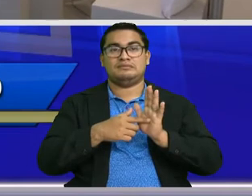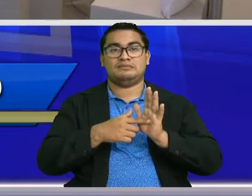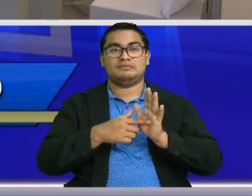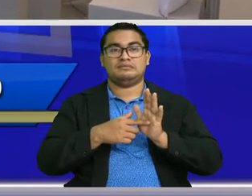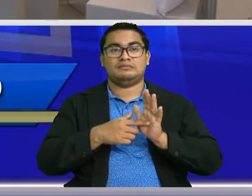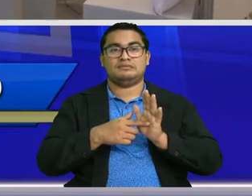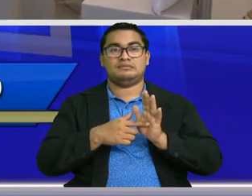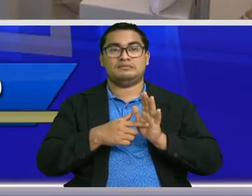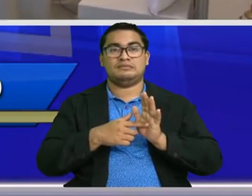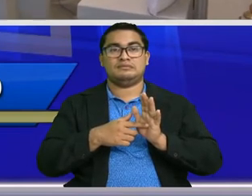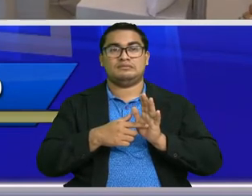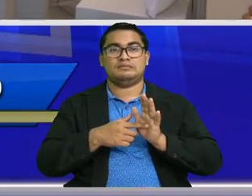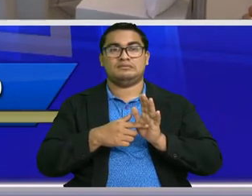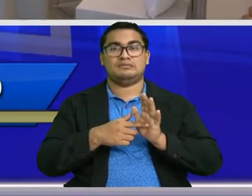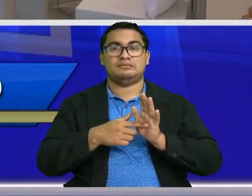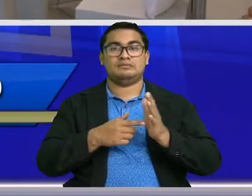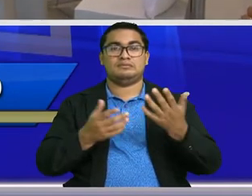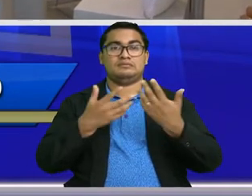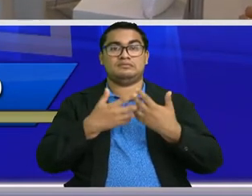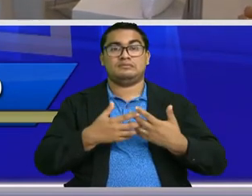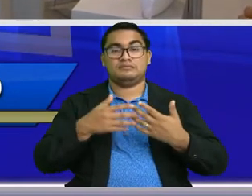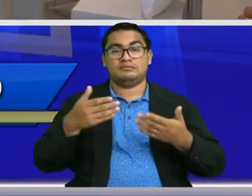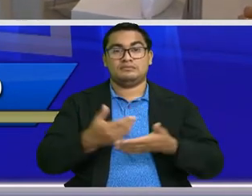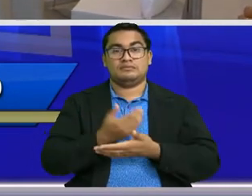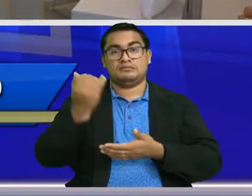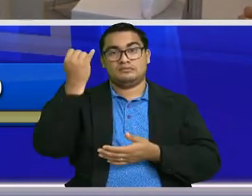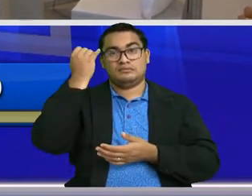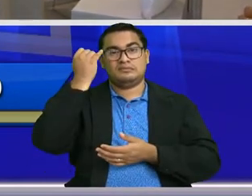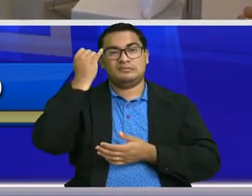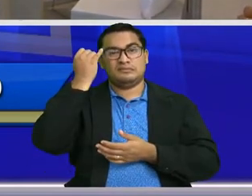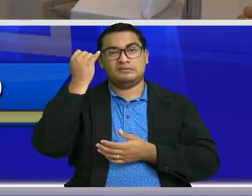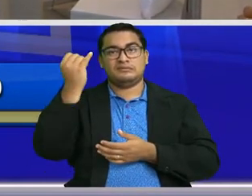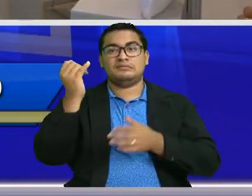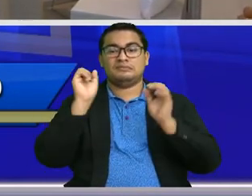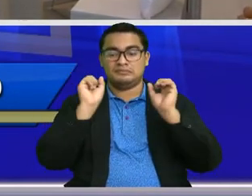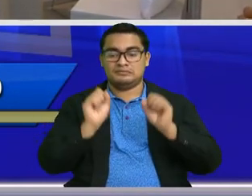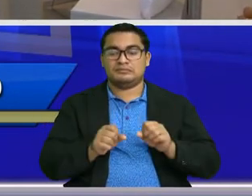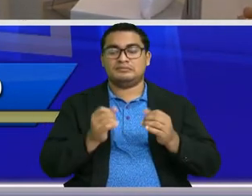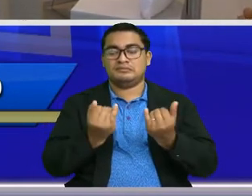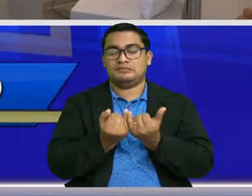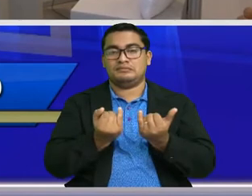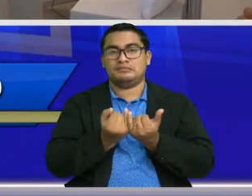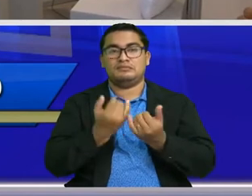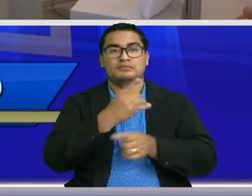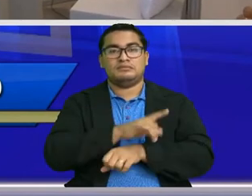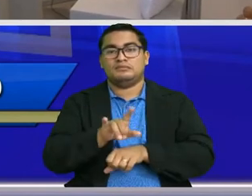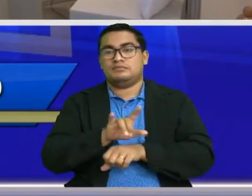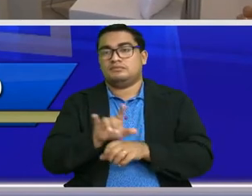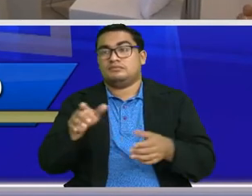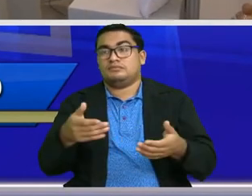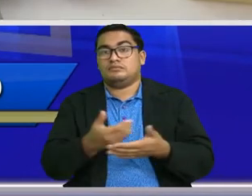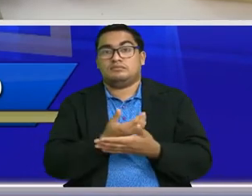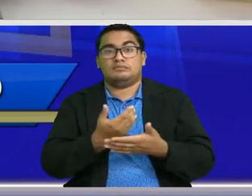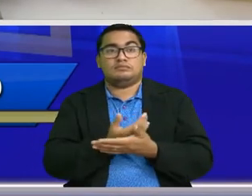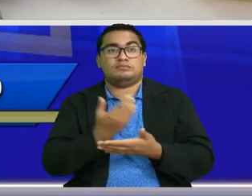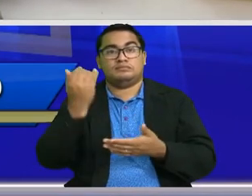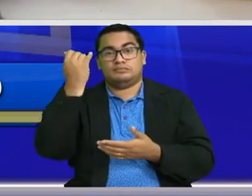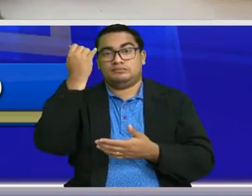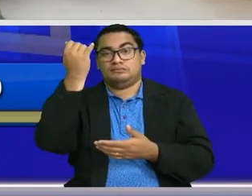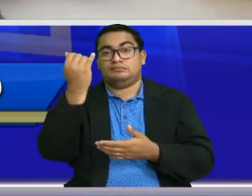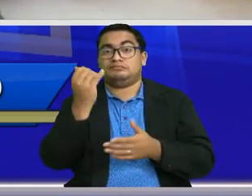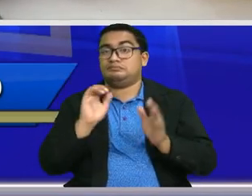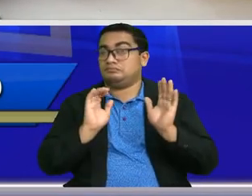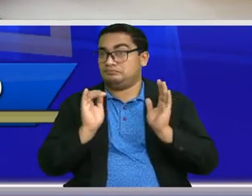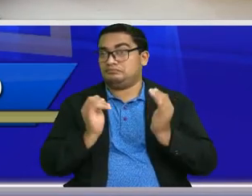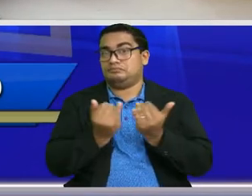ya dinámica, en la dinámica del emprendimiento, sino que también puede estar en esa, bueno, búsqueda de nuevas reinvenciones corporativas, porque es una